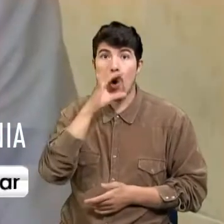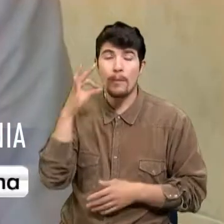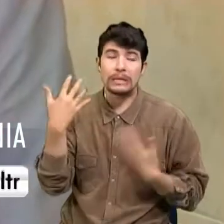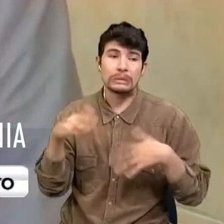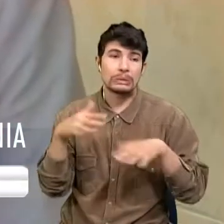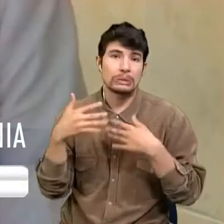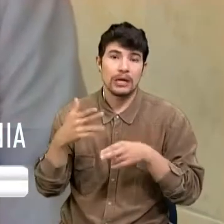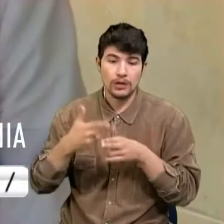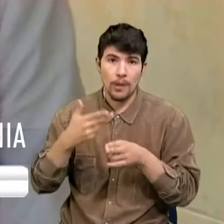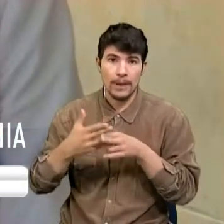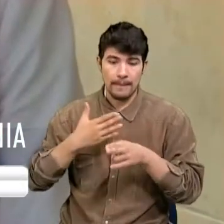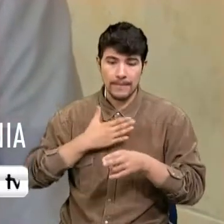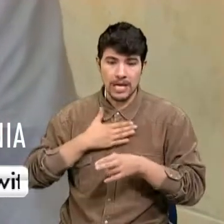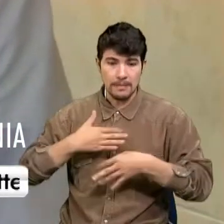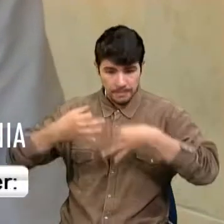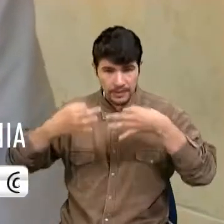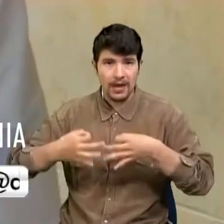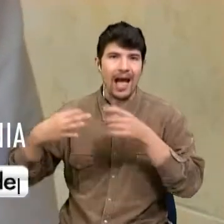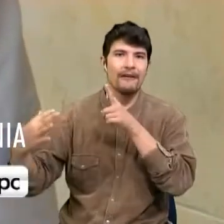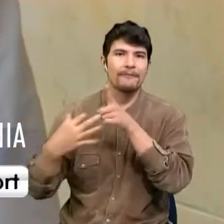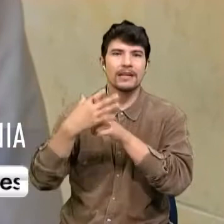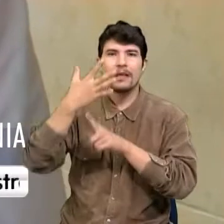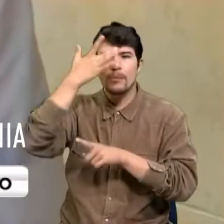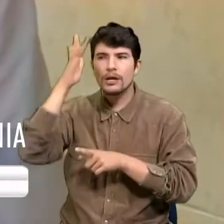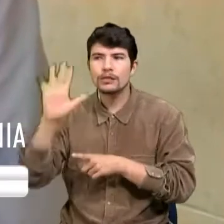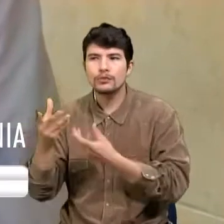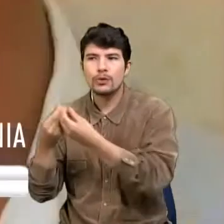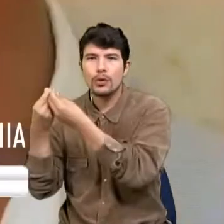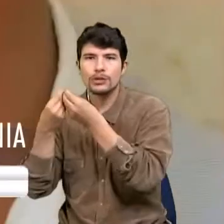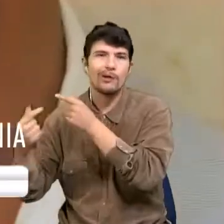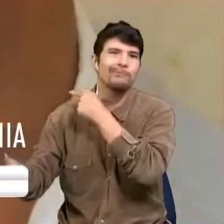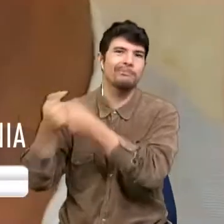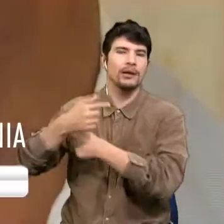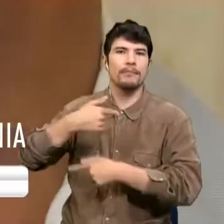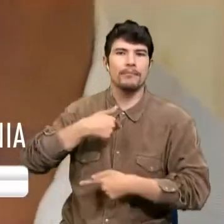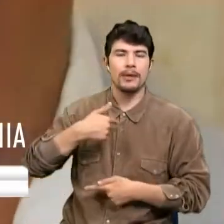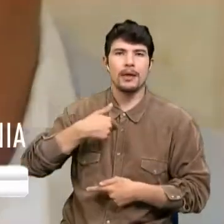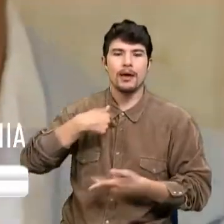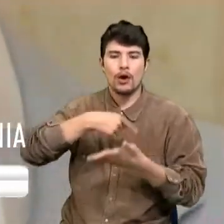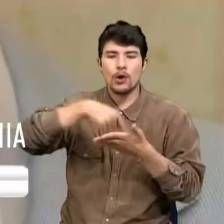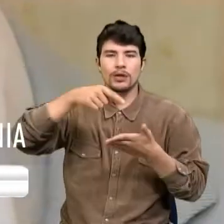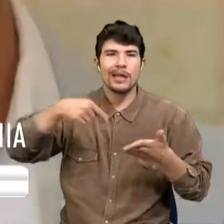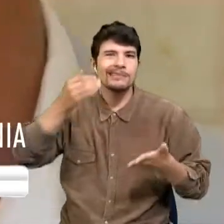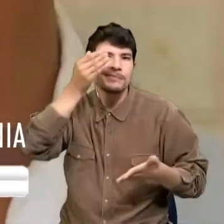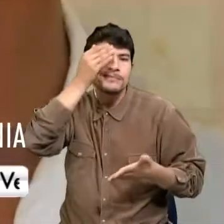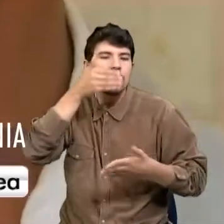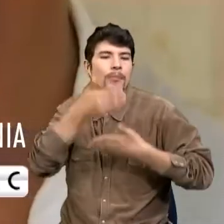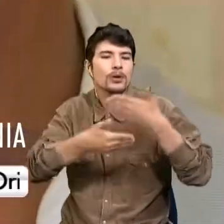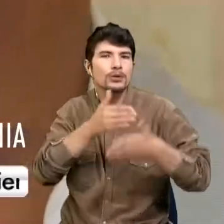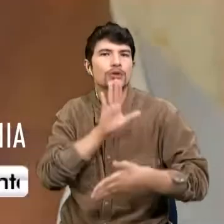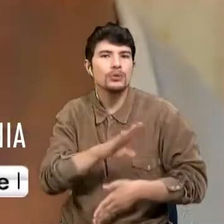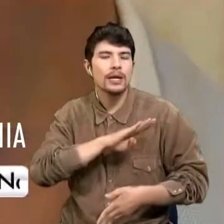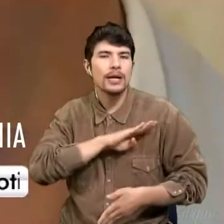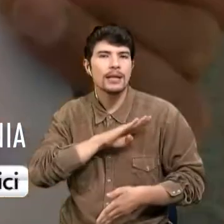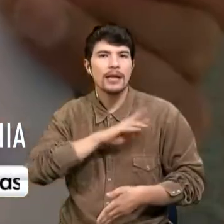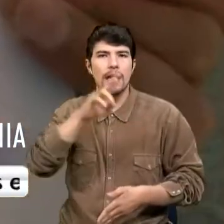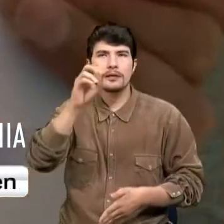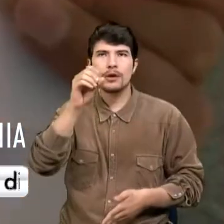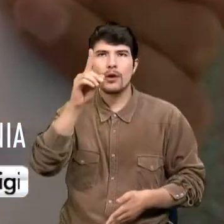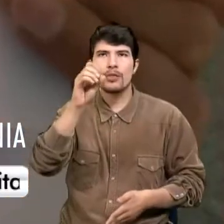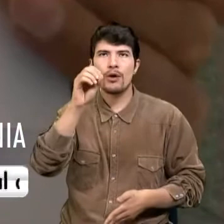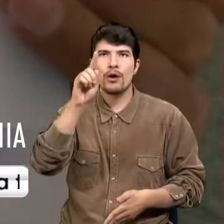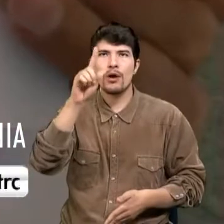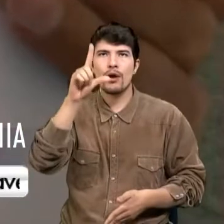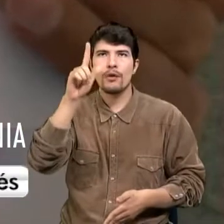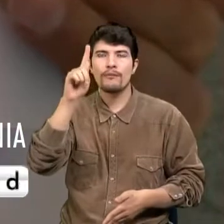vio afectado con el debate y las denuncias que hizo el concejal pedor nilsson amaya sobre la contratación de la alcaldía de rodolfo hernández por